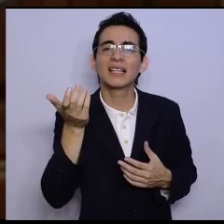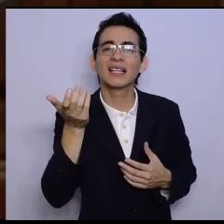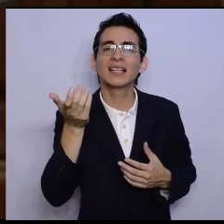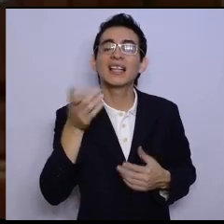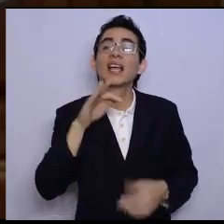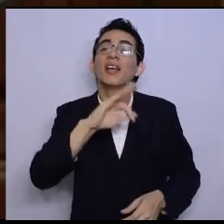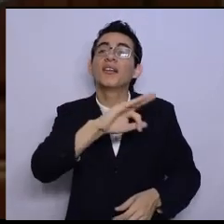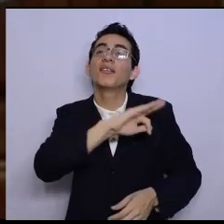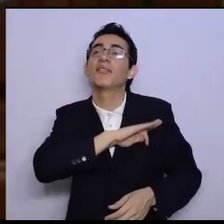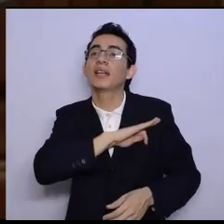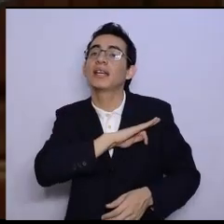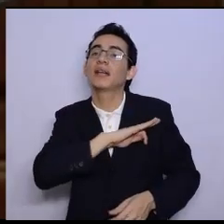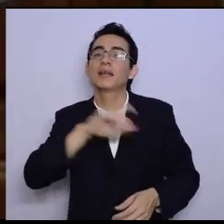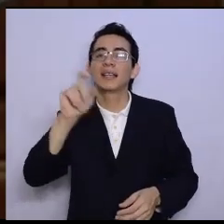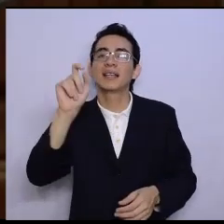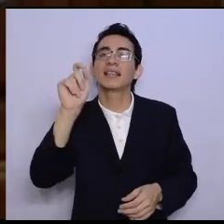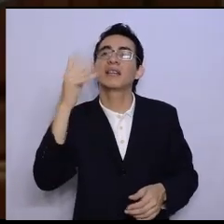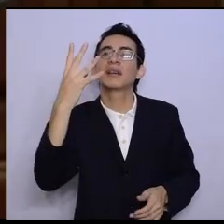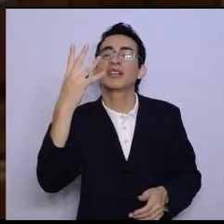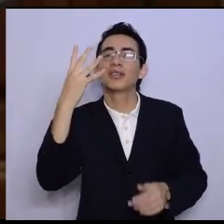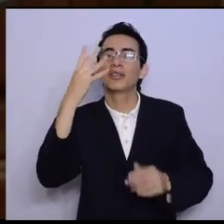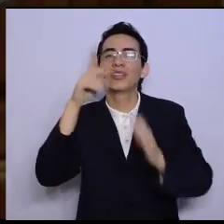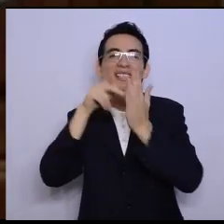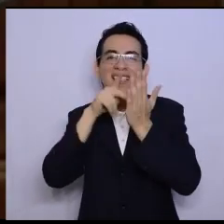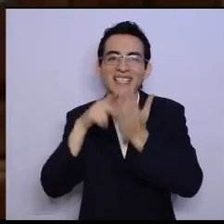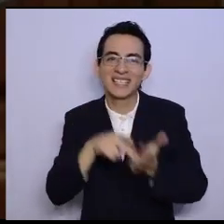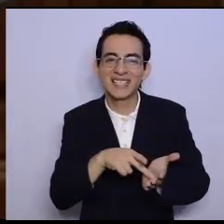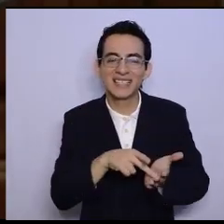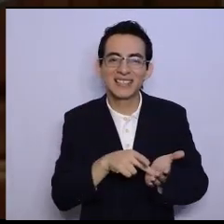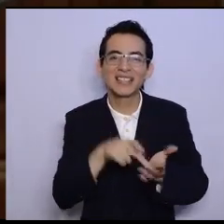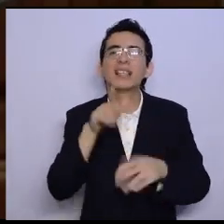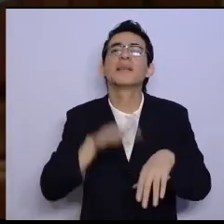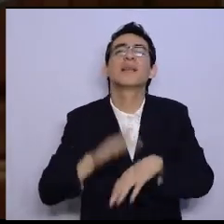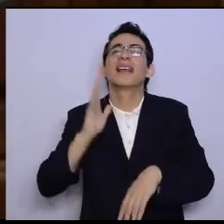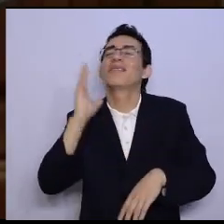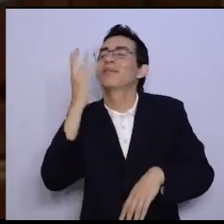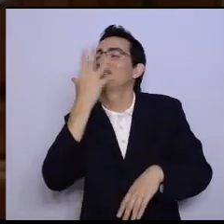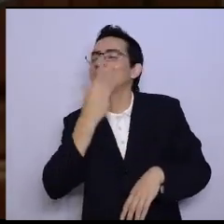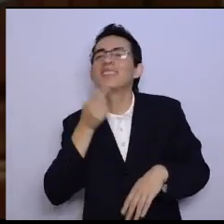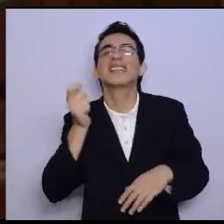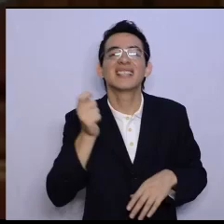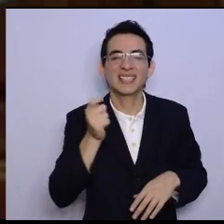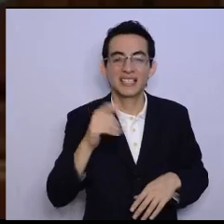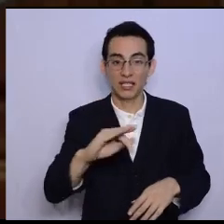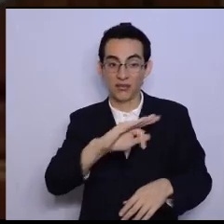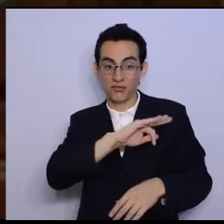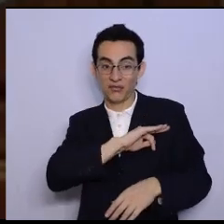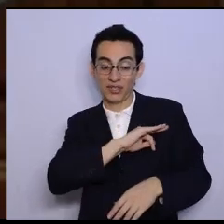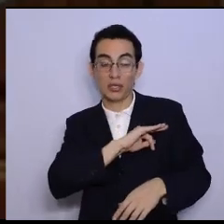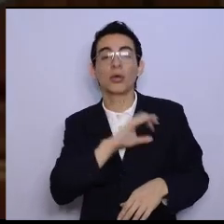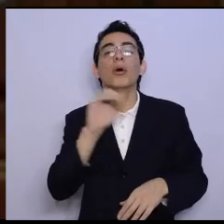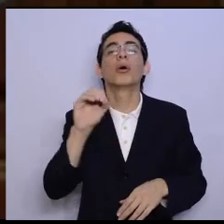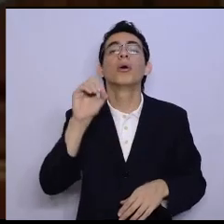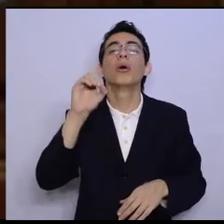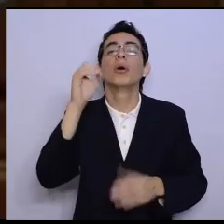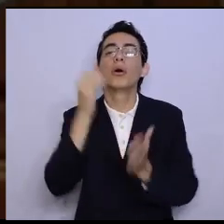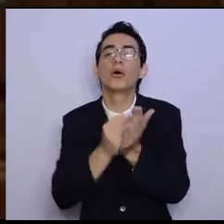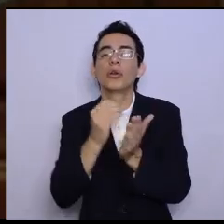fe de 24 quilates? ¿Qué es más precioso? ¿La fe o el oro?